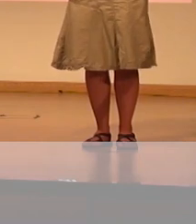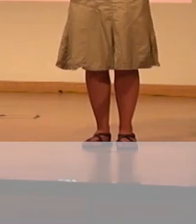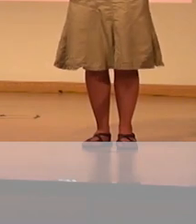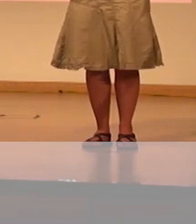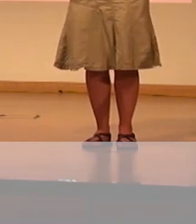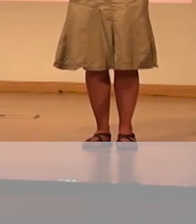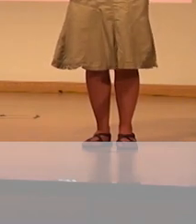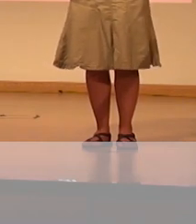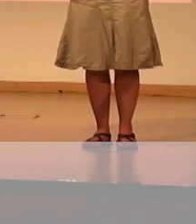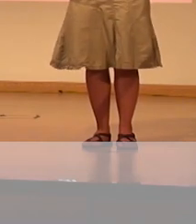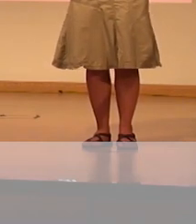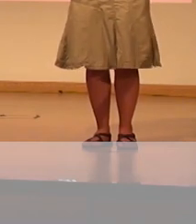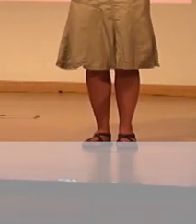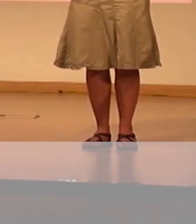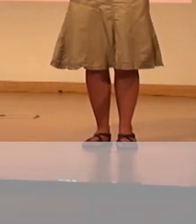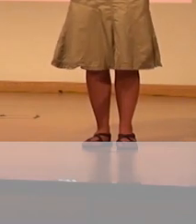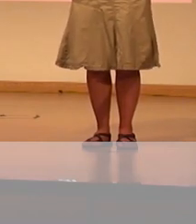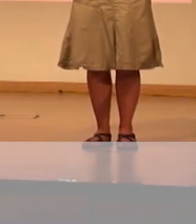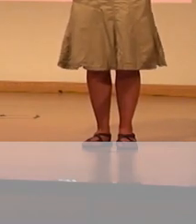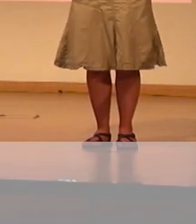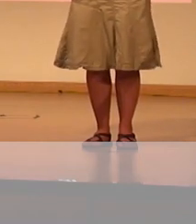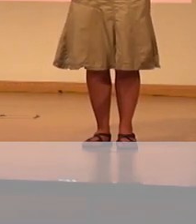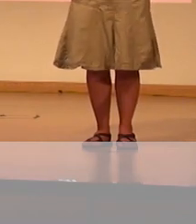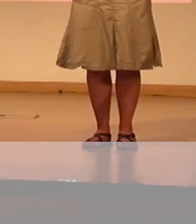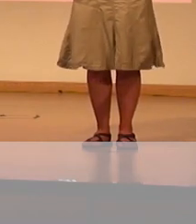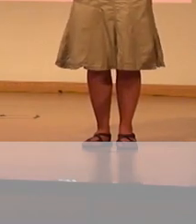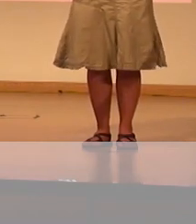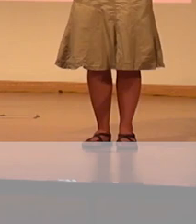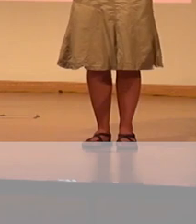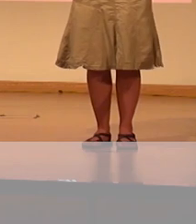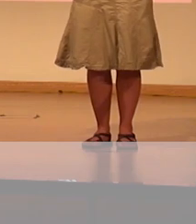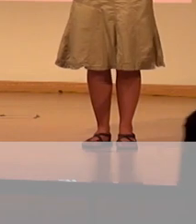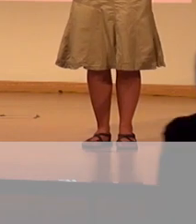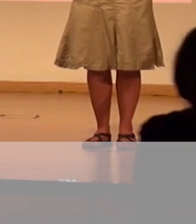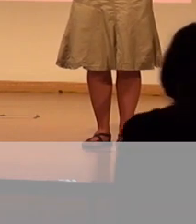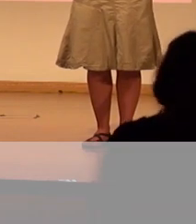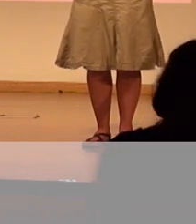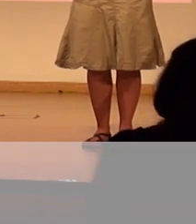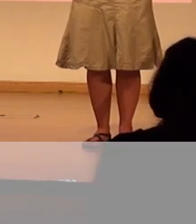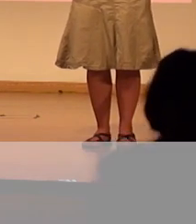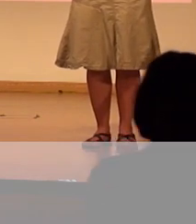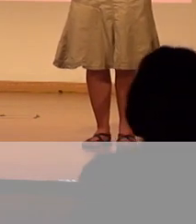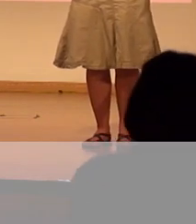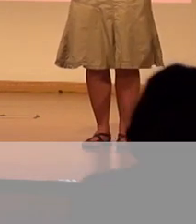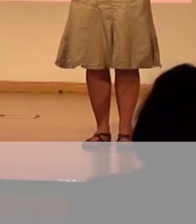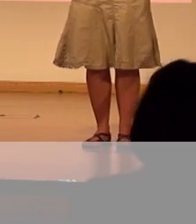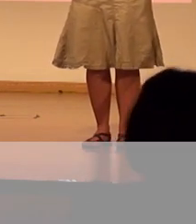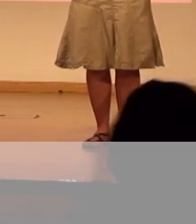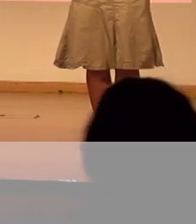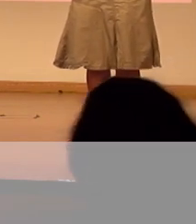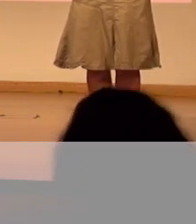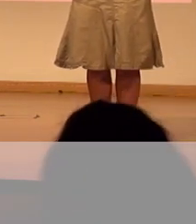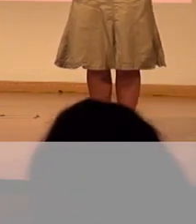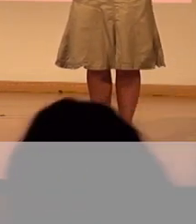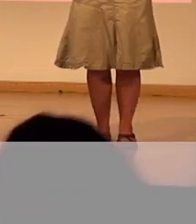a gente que precisa apoyo, dedicación, cariño y el estímulo de la cultura. Es una causa enorme hacer las vidas de estas personas